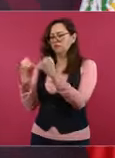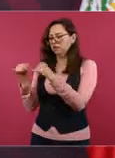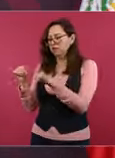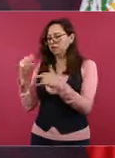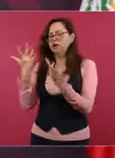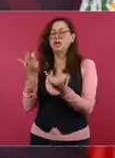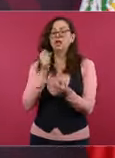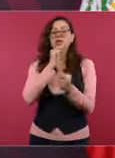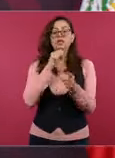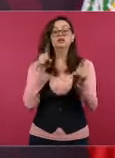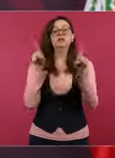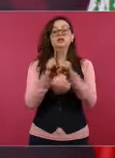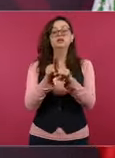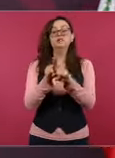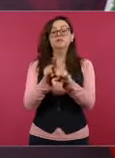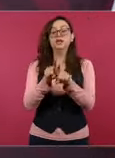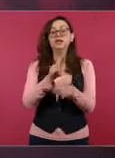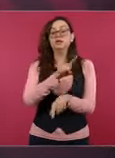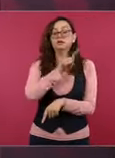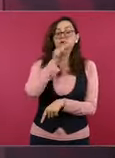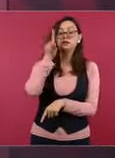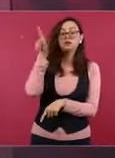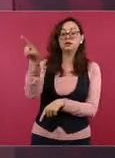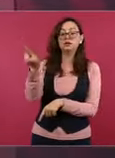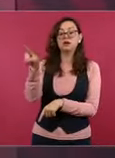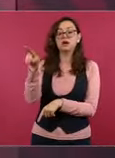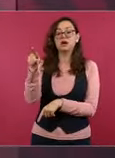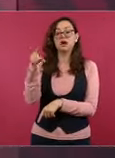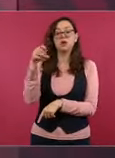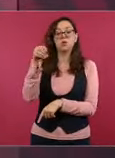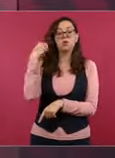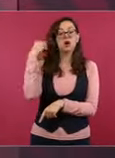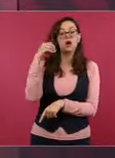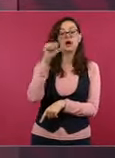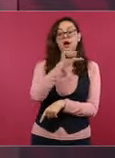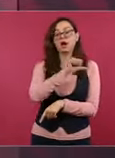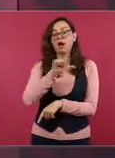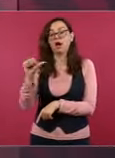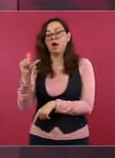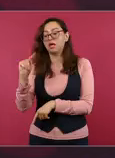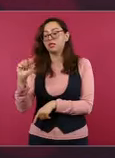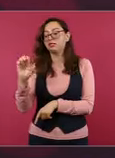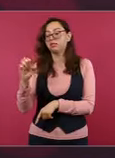evaluamos la construcción del camino de Oaxaca a Tehuantepec,